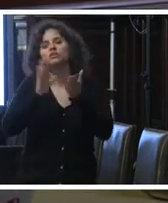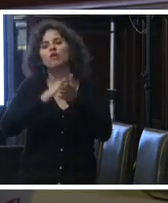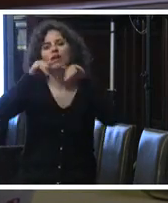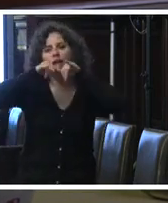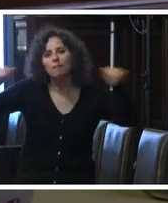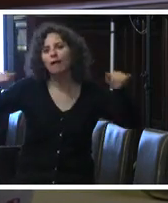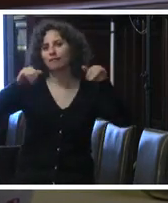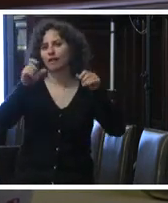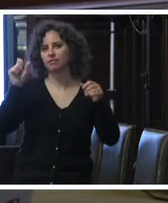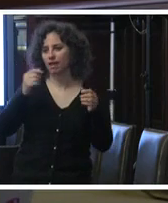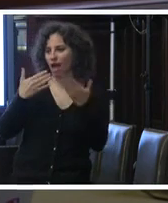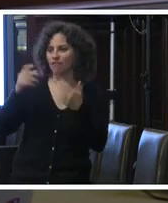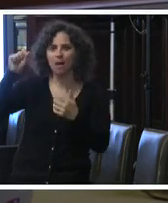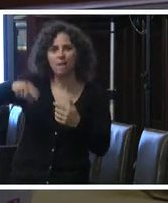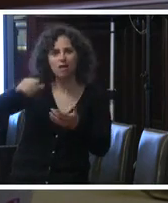de difamación.